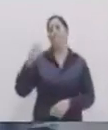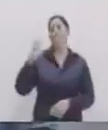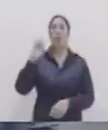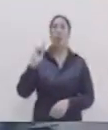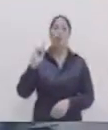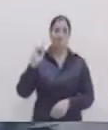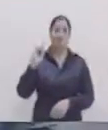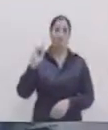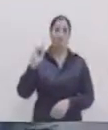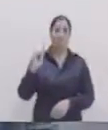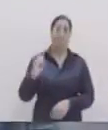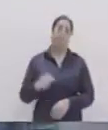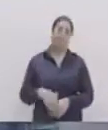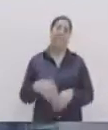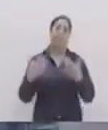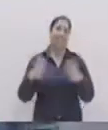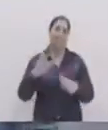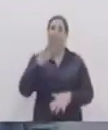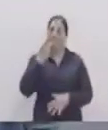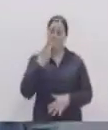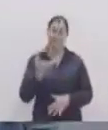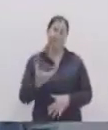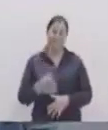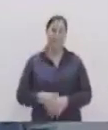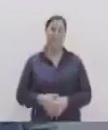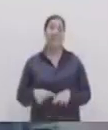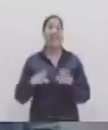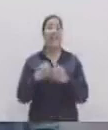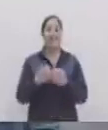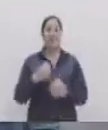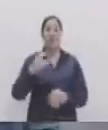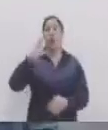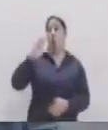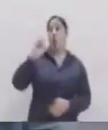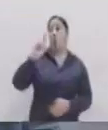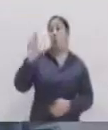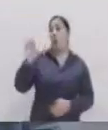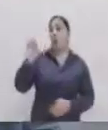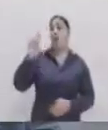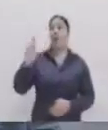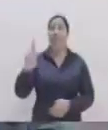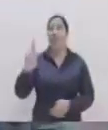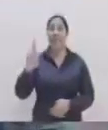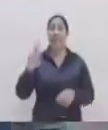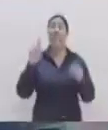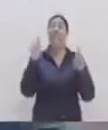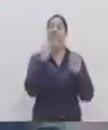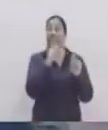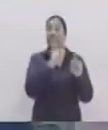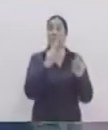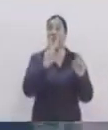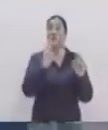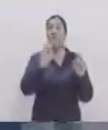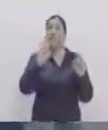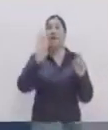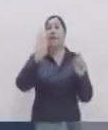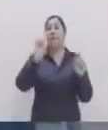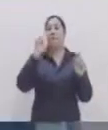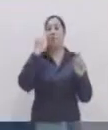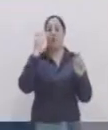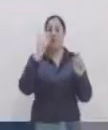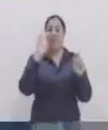de un verbo. Si coloco como correr, es un verboide. Nosotros tenemos tres tipos de verboides.